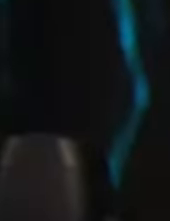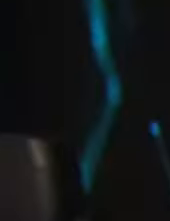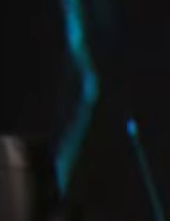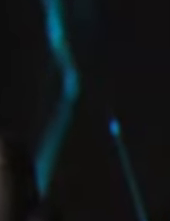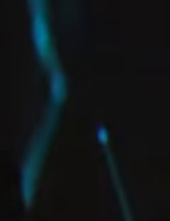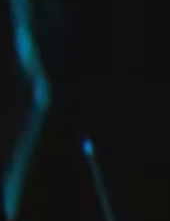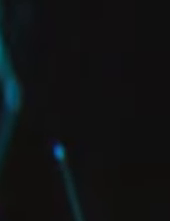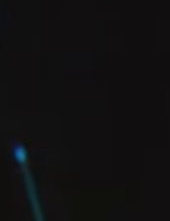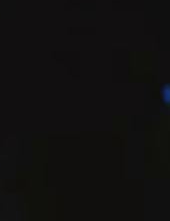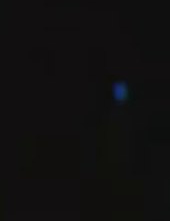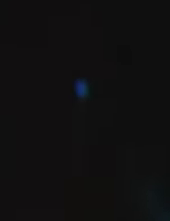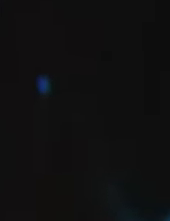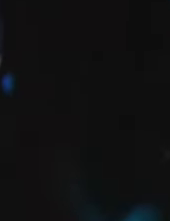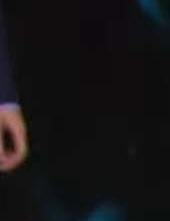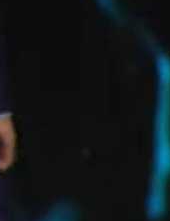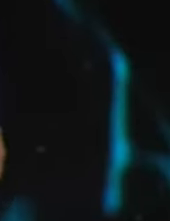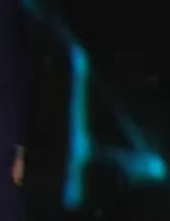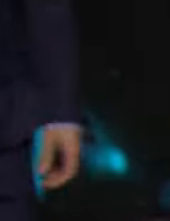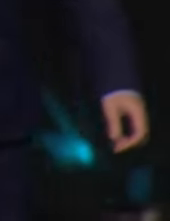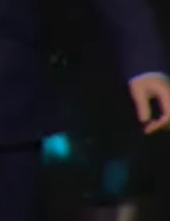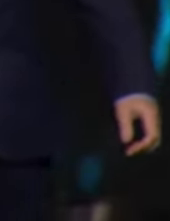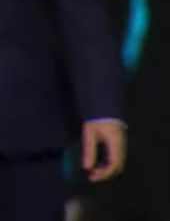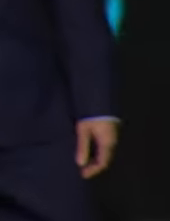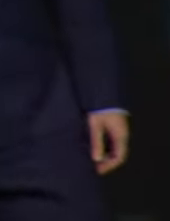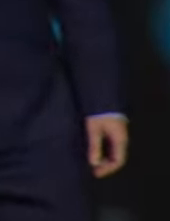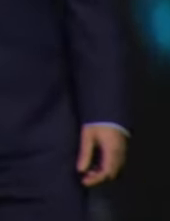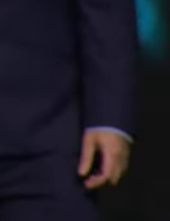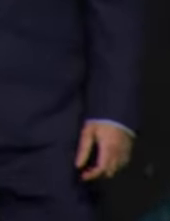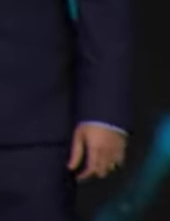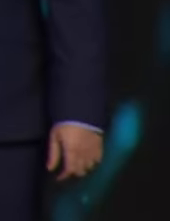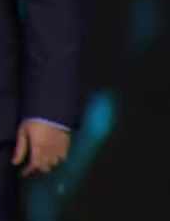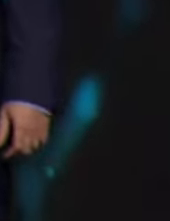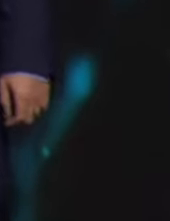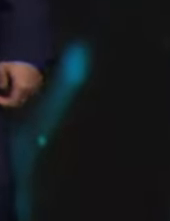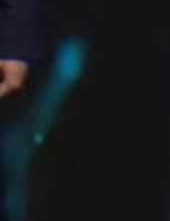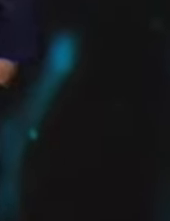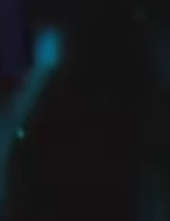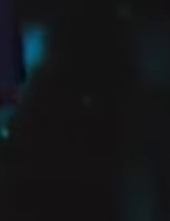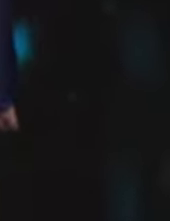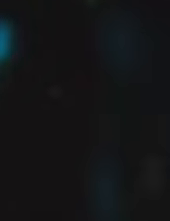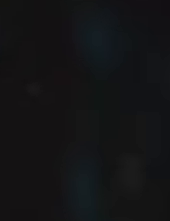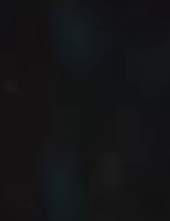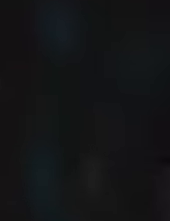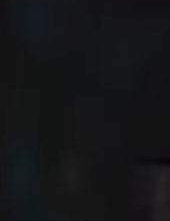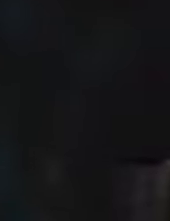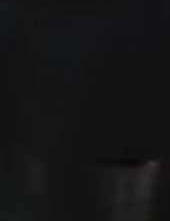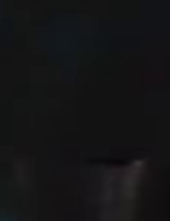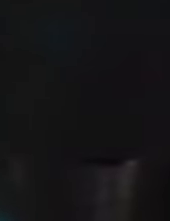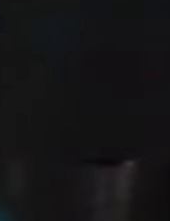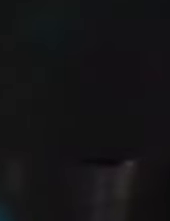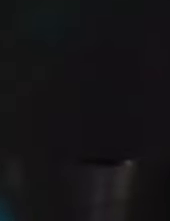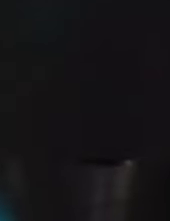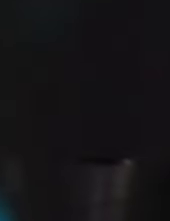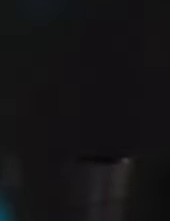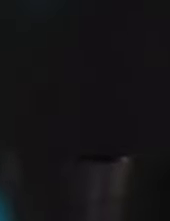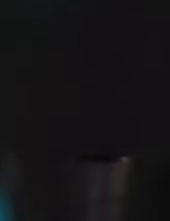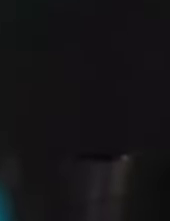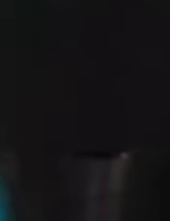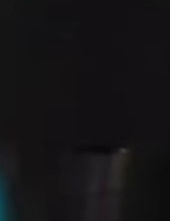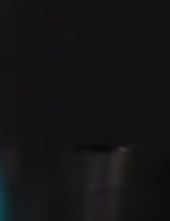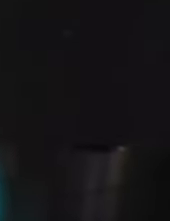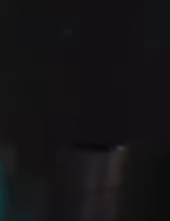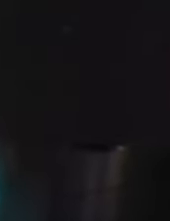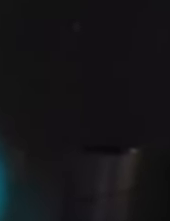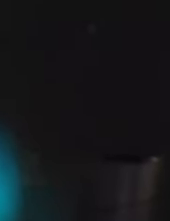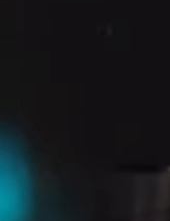tremenda exposición que nos acaba de dar Luis Emilio Pizarro Y tenemos una tremenda invitada también